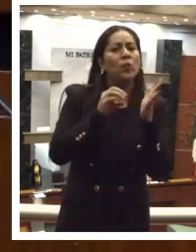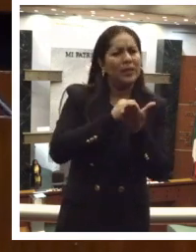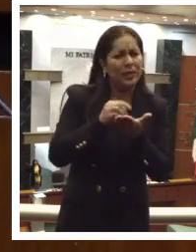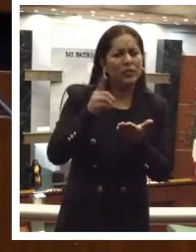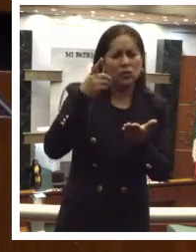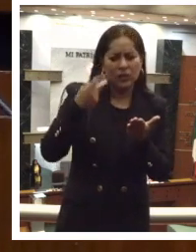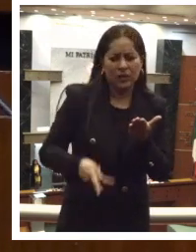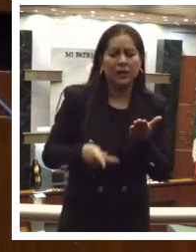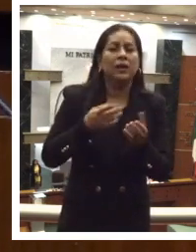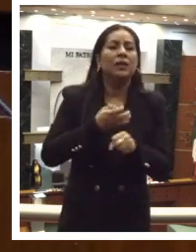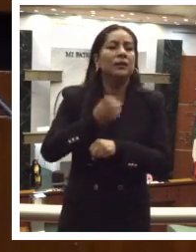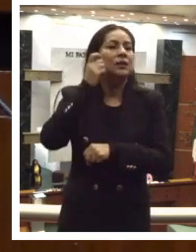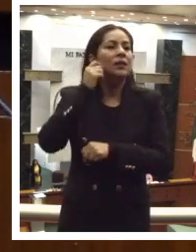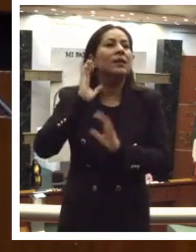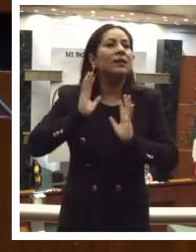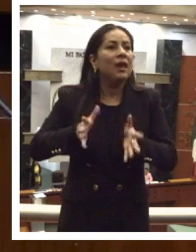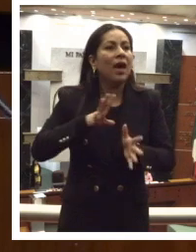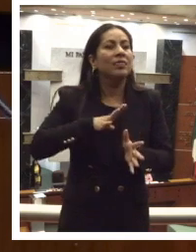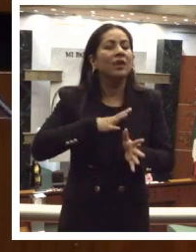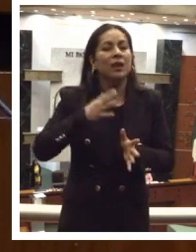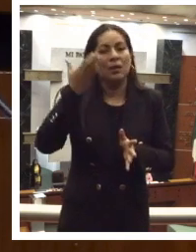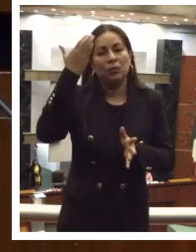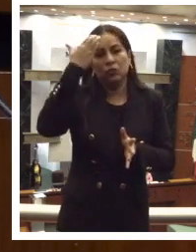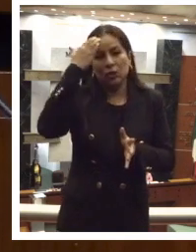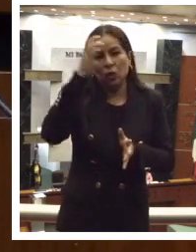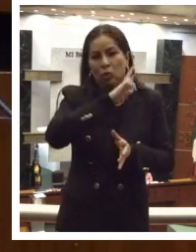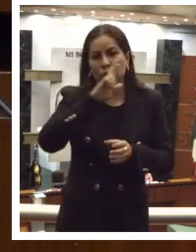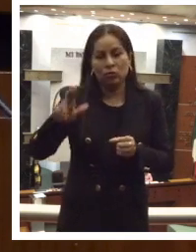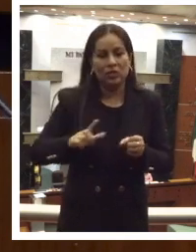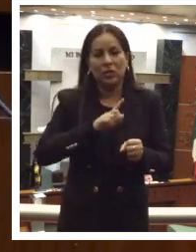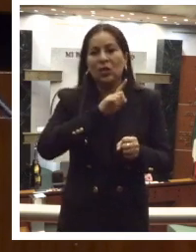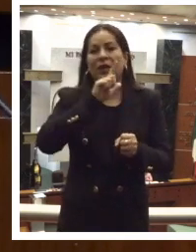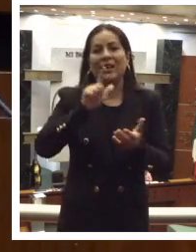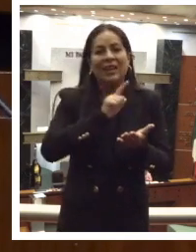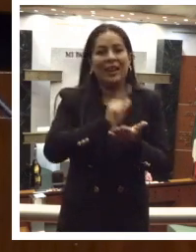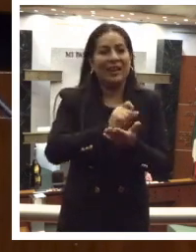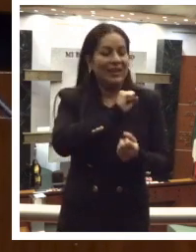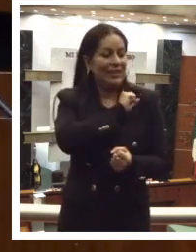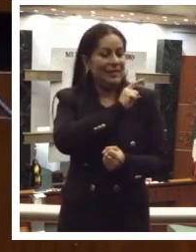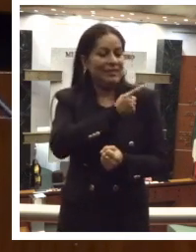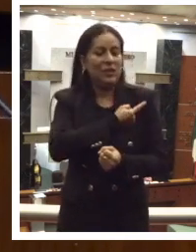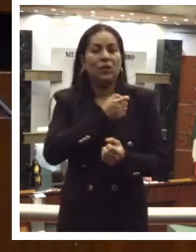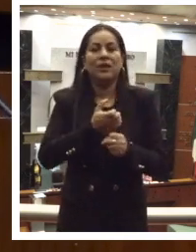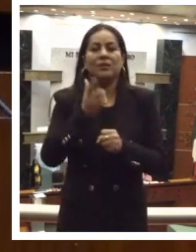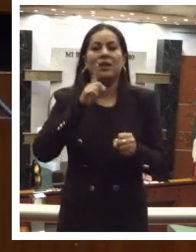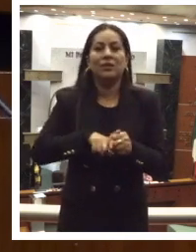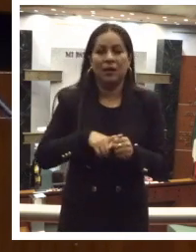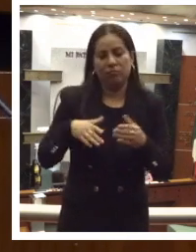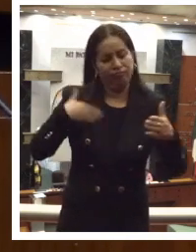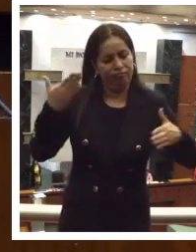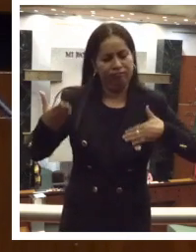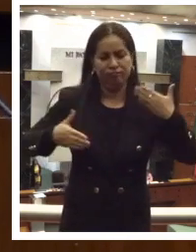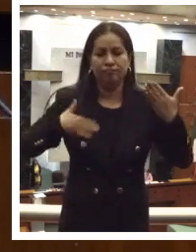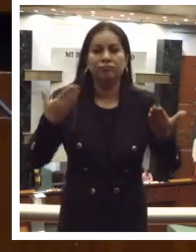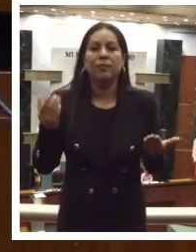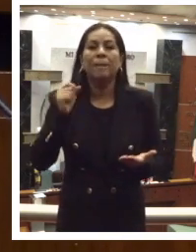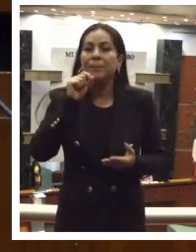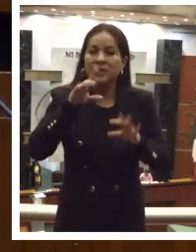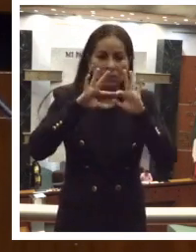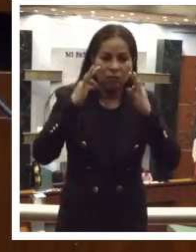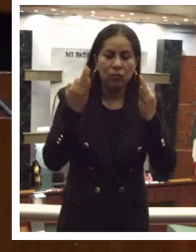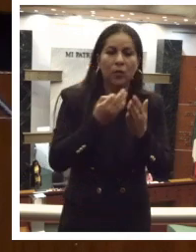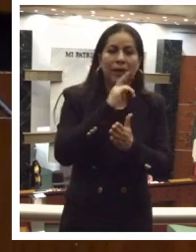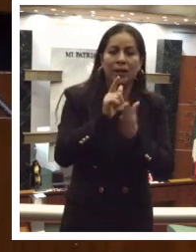Guerrero ya tenemos reconocido y regulado en la Ley de Salud Estatal, lo cual celebramos. Del mismo modo,